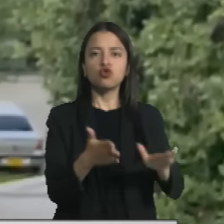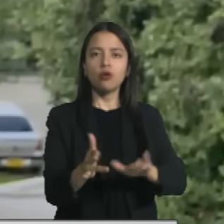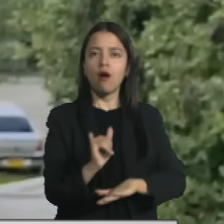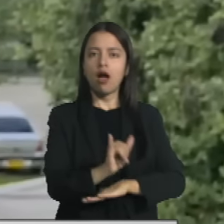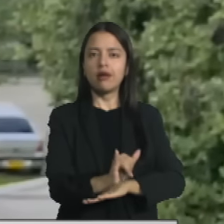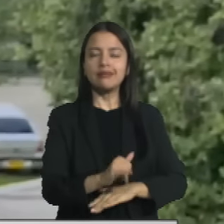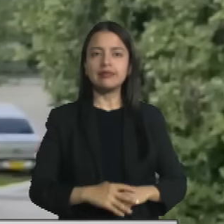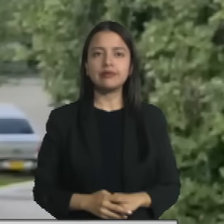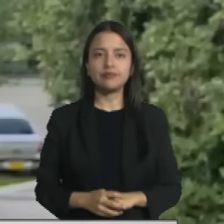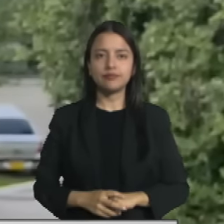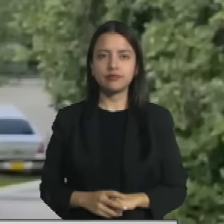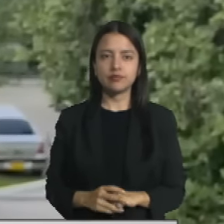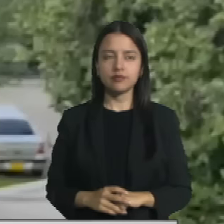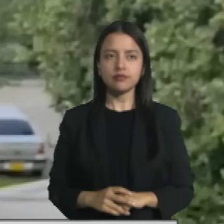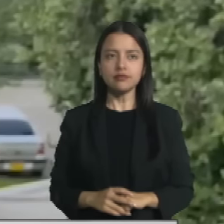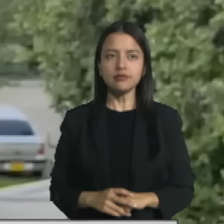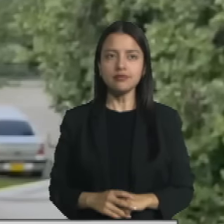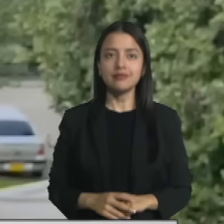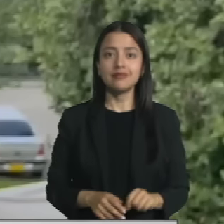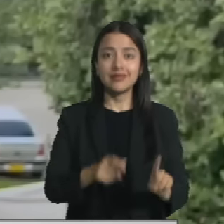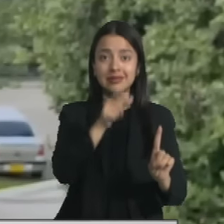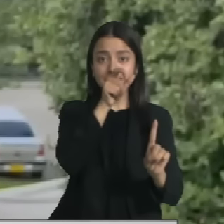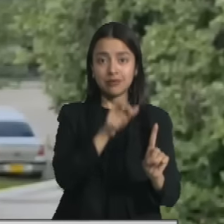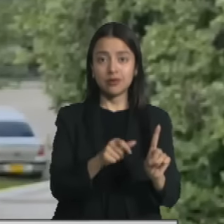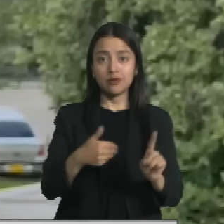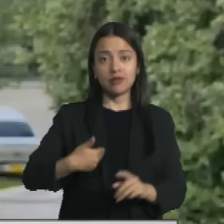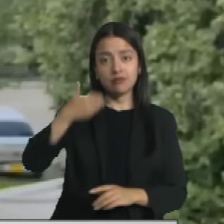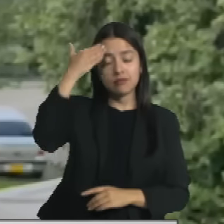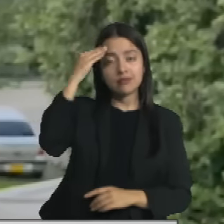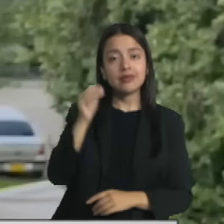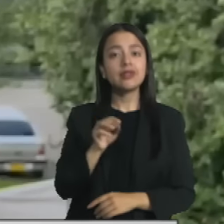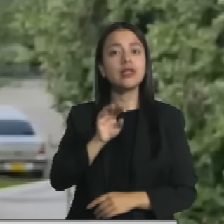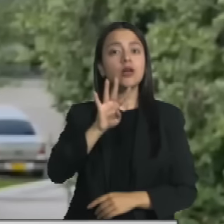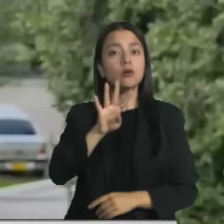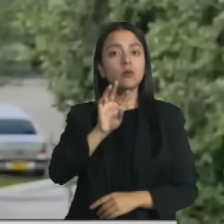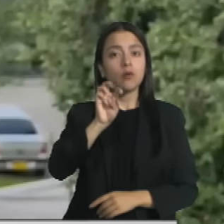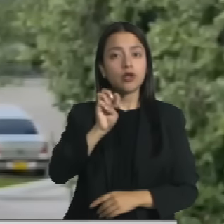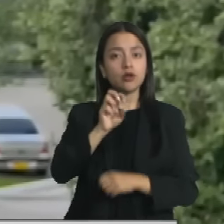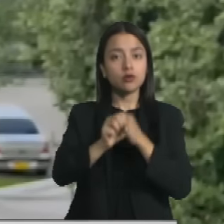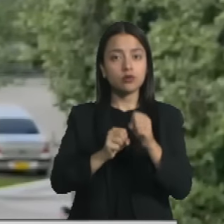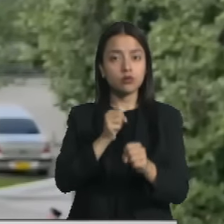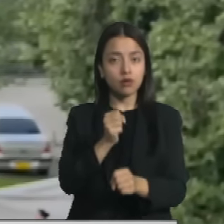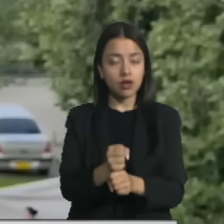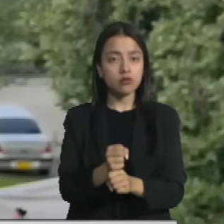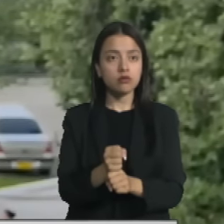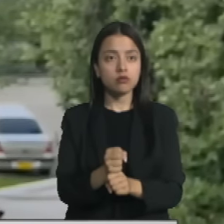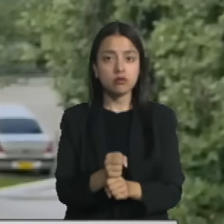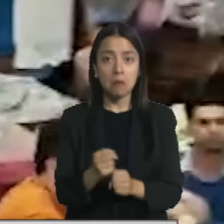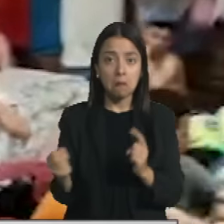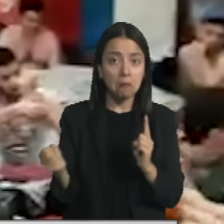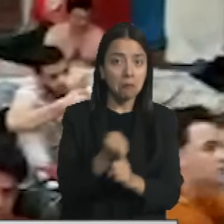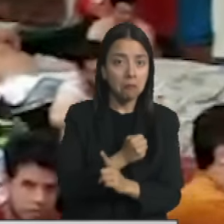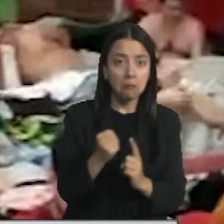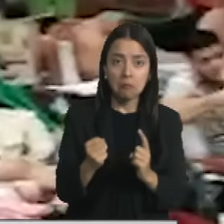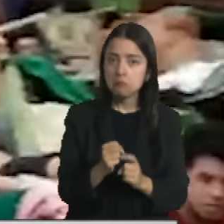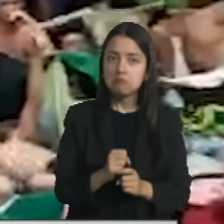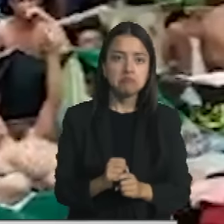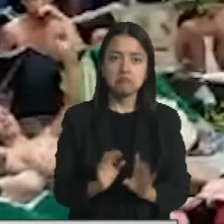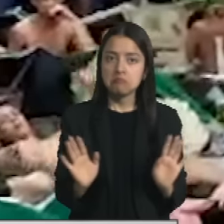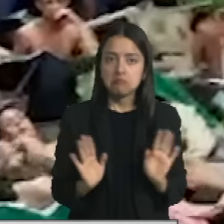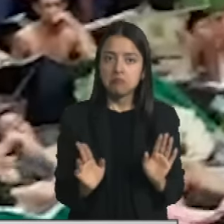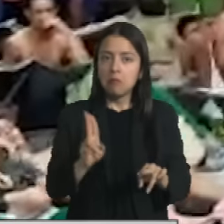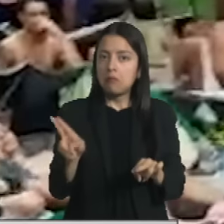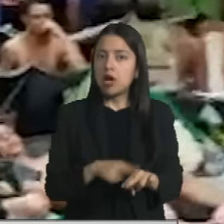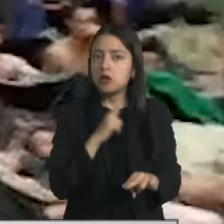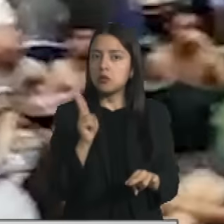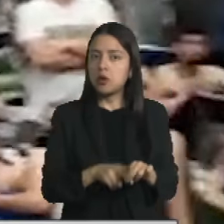lugar. Esta persona de 48 años no tiene signos de violencia. Defensores de